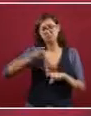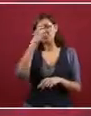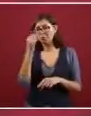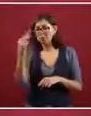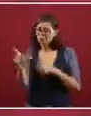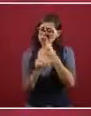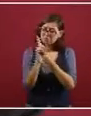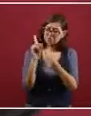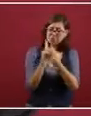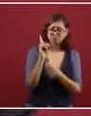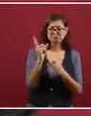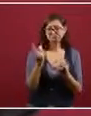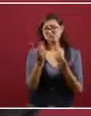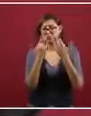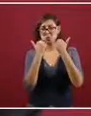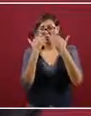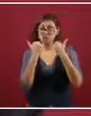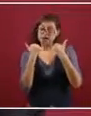problemas.